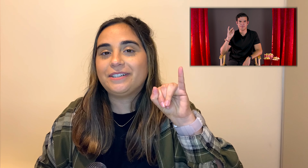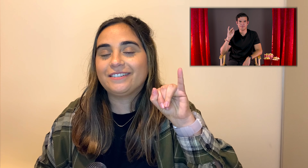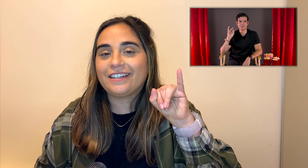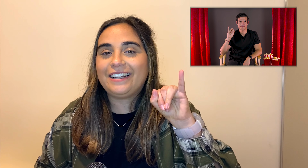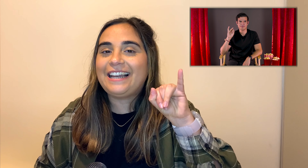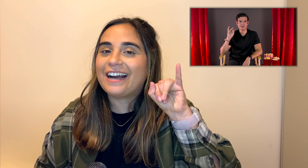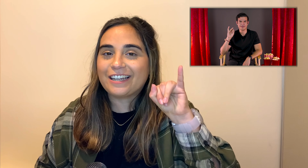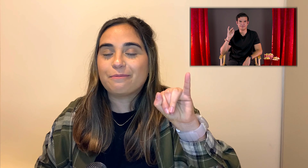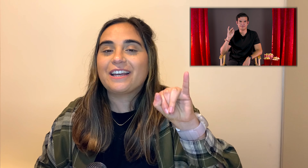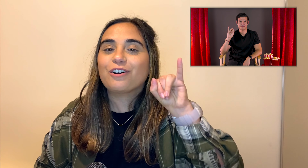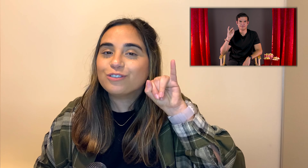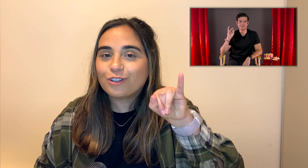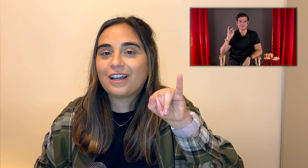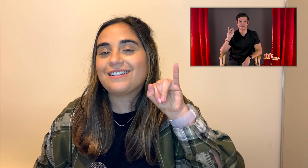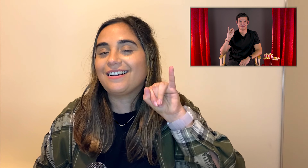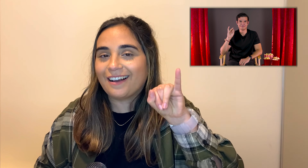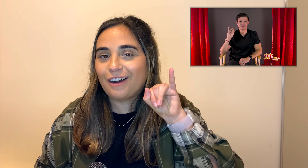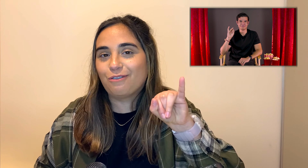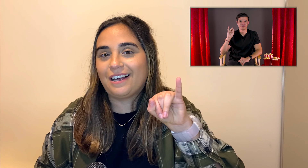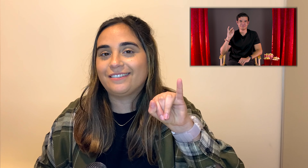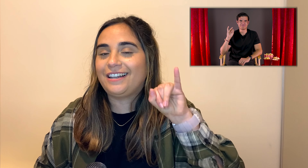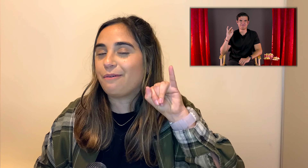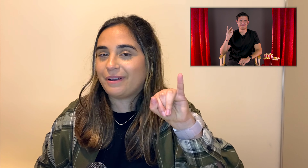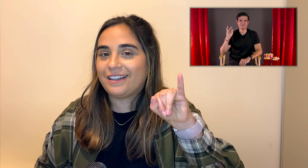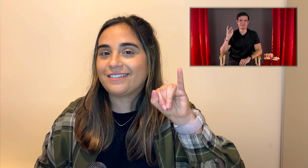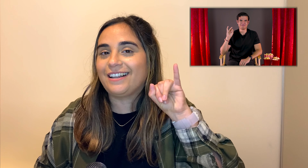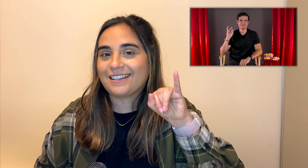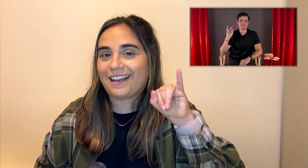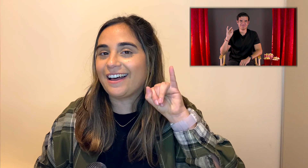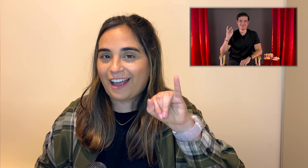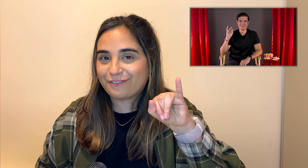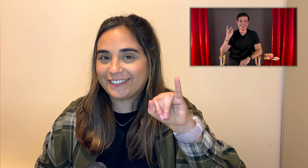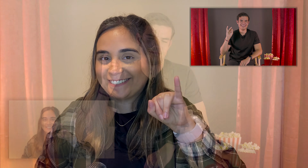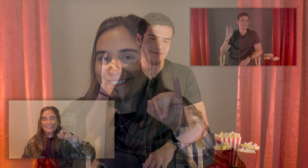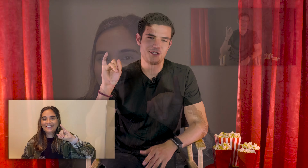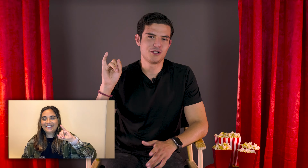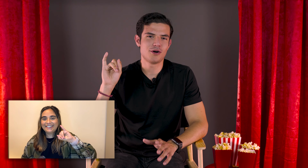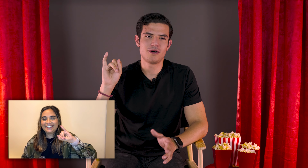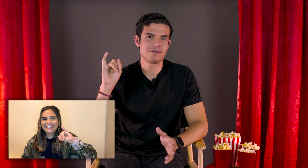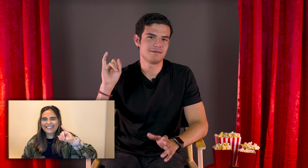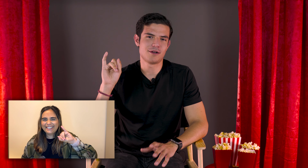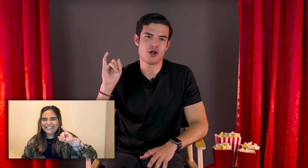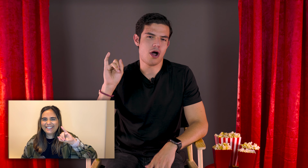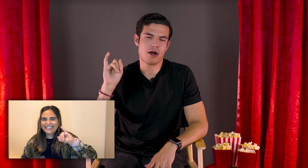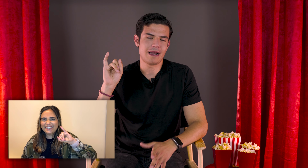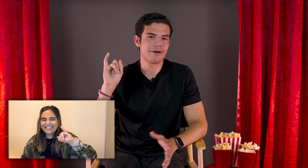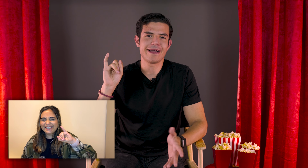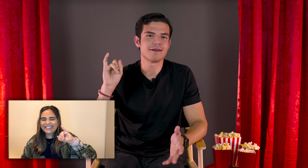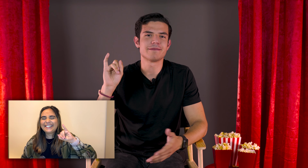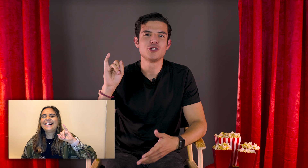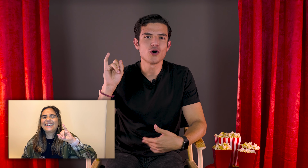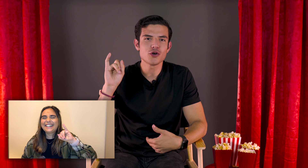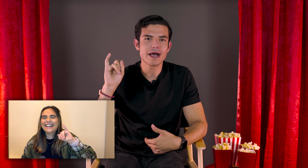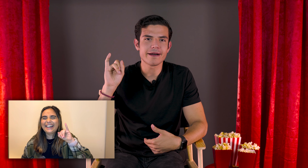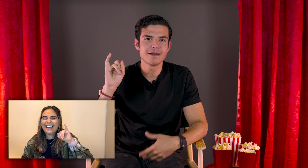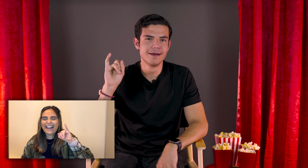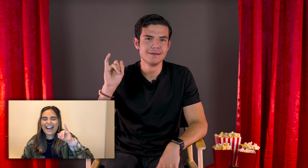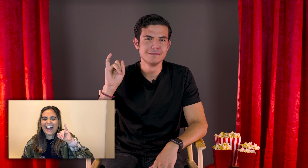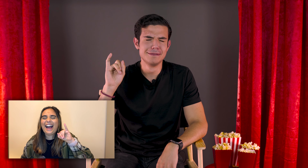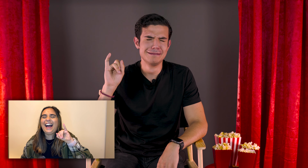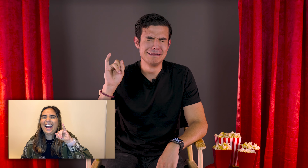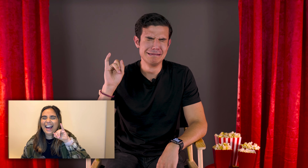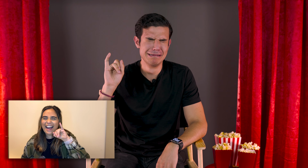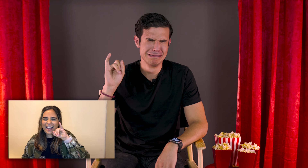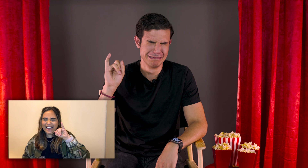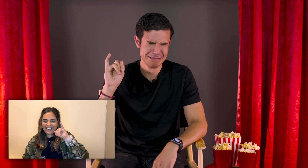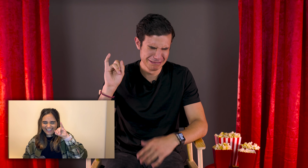obviamente la grimeé con todas y cada una de las pelis de la saga de After. Yo, no, claro que no, yo llorar.